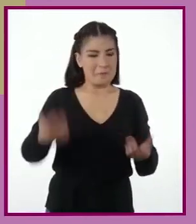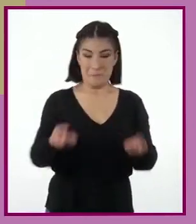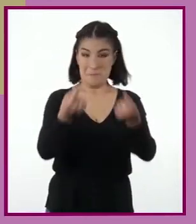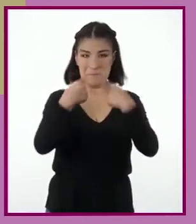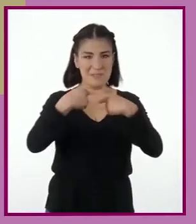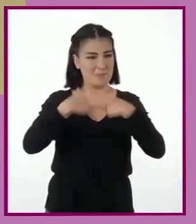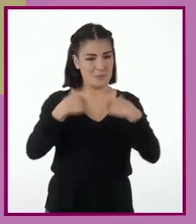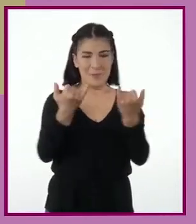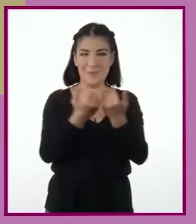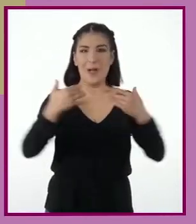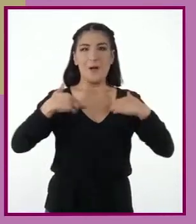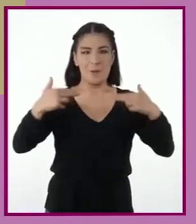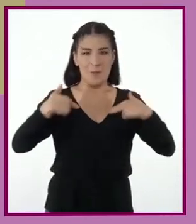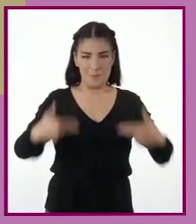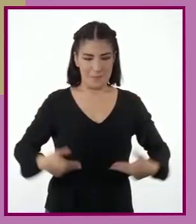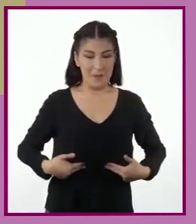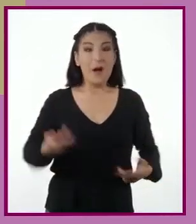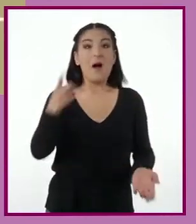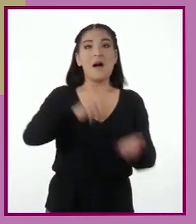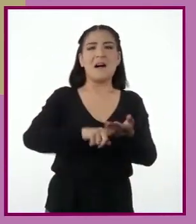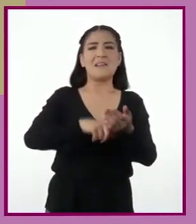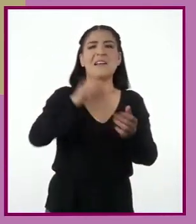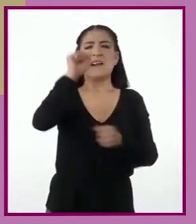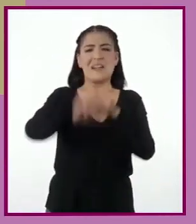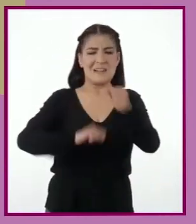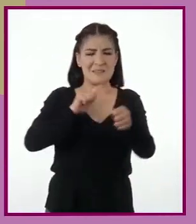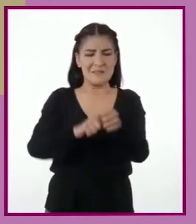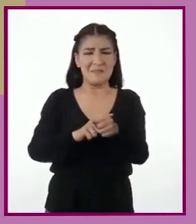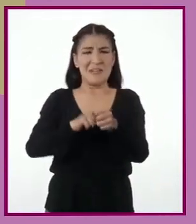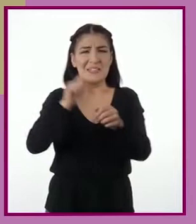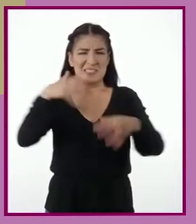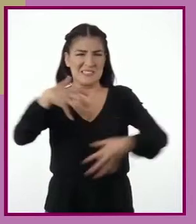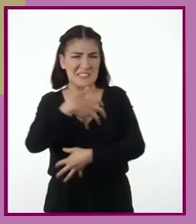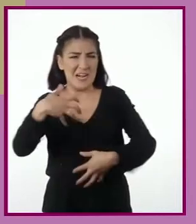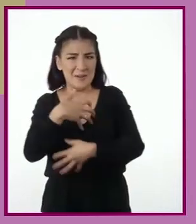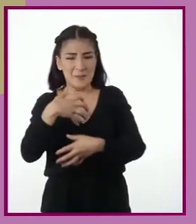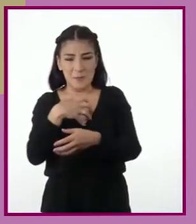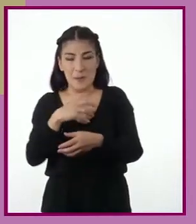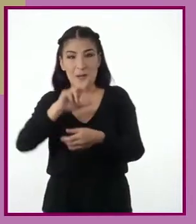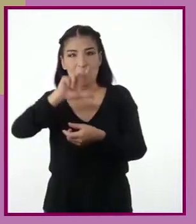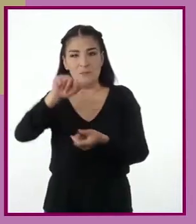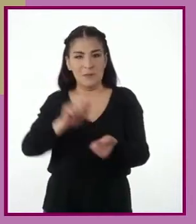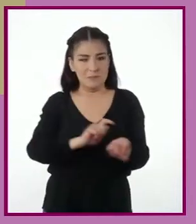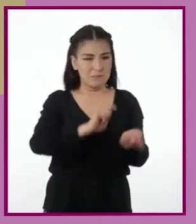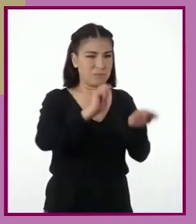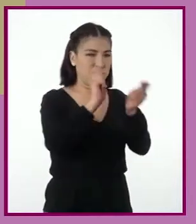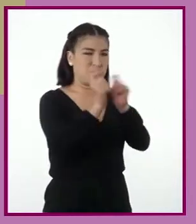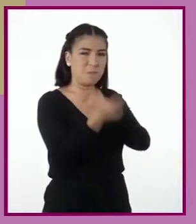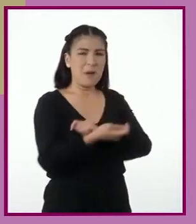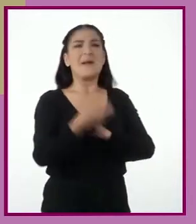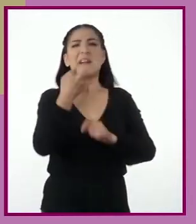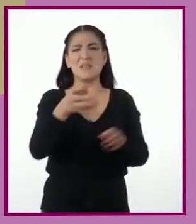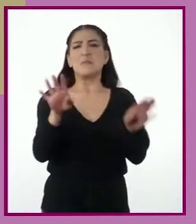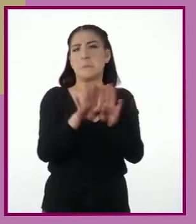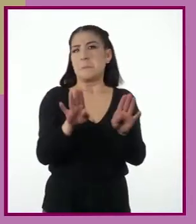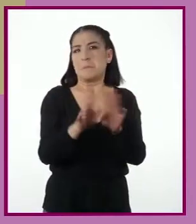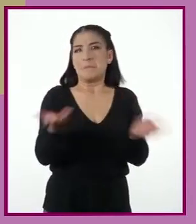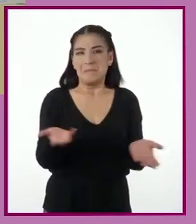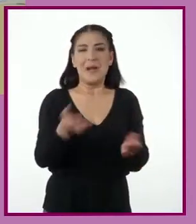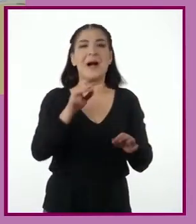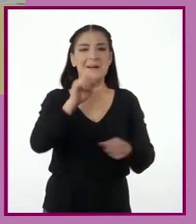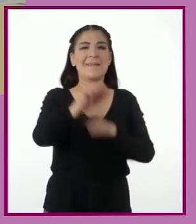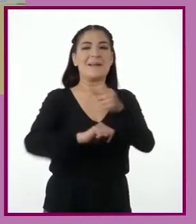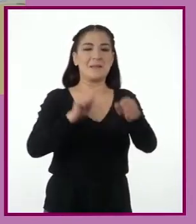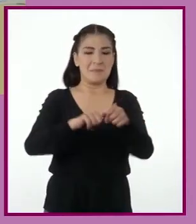mismos, tuvieron su origen en organismos primitivos. ¿Qué significa esto? Que las plantas y animales que viven actualmente provienen